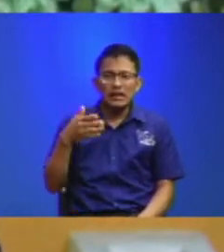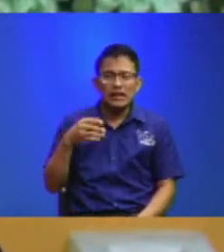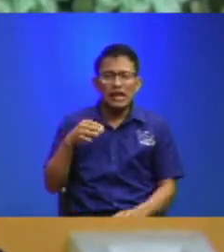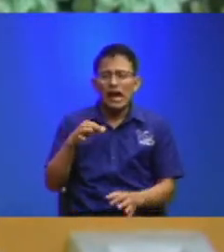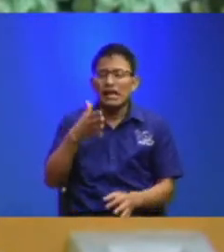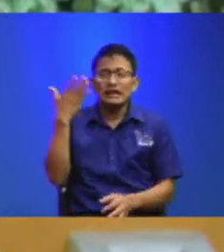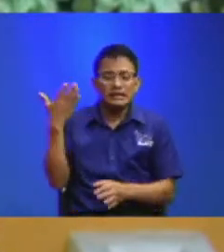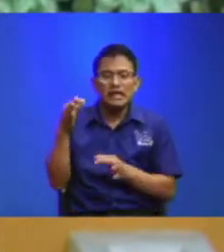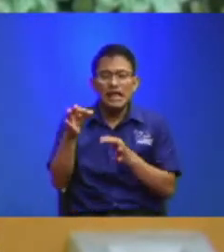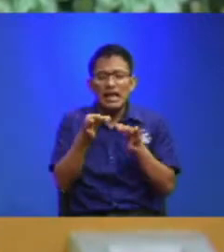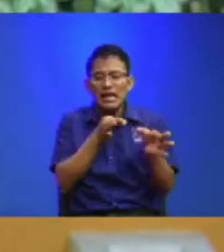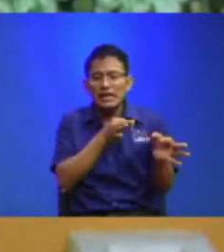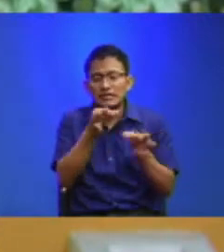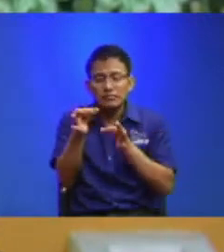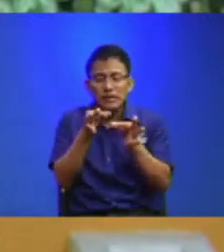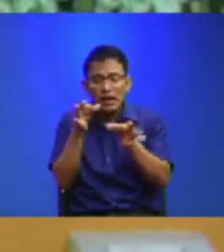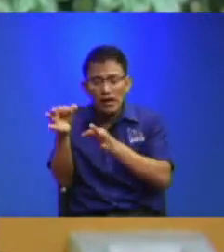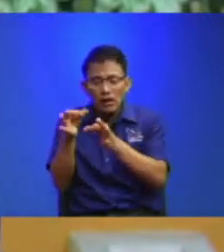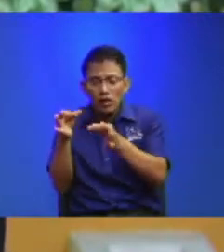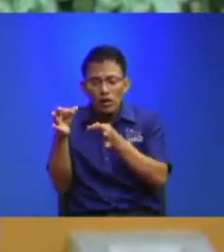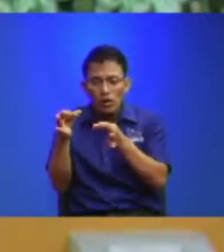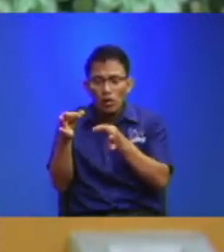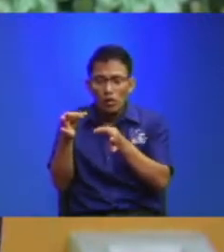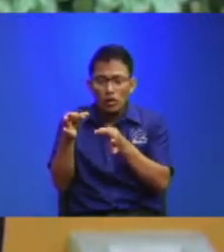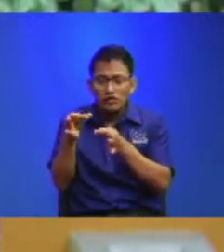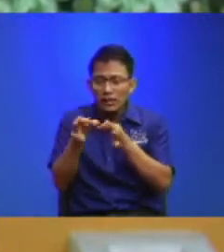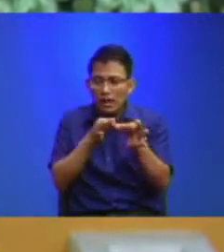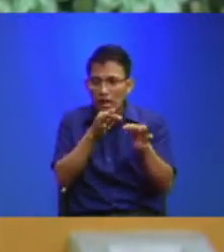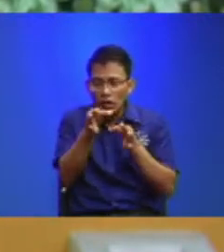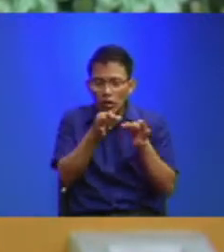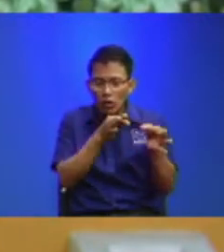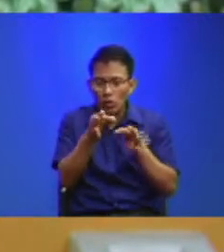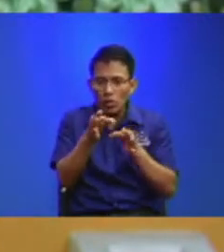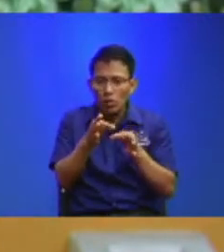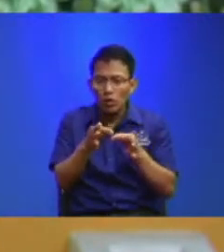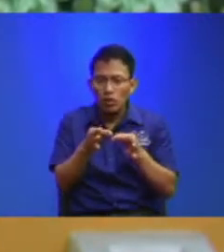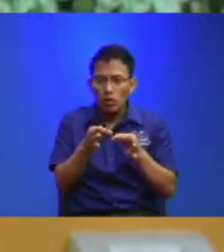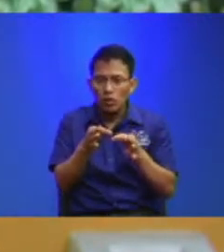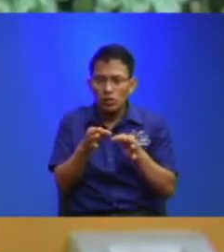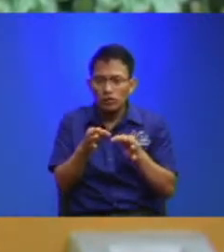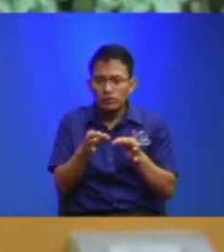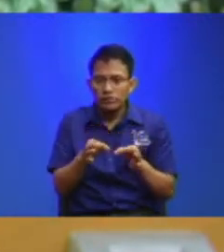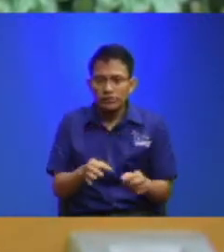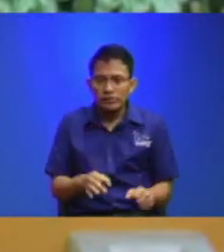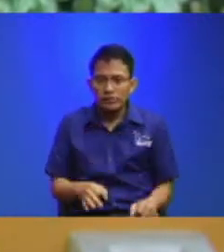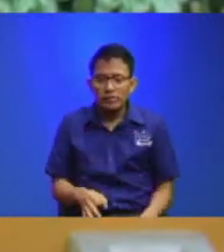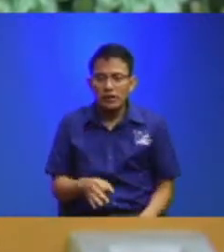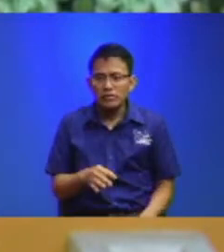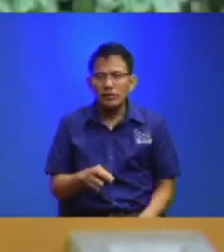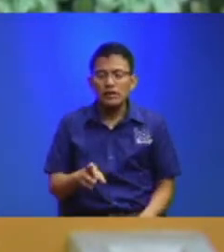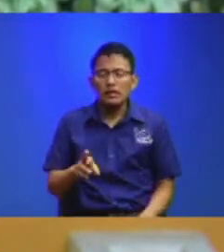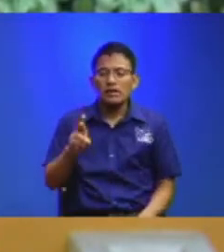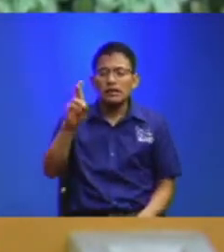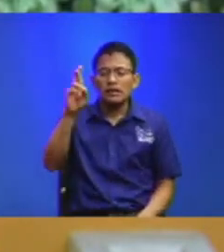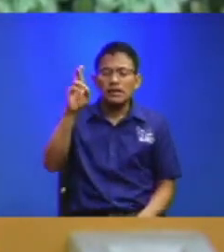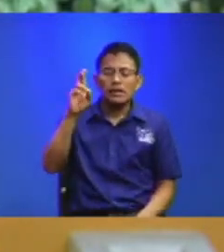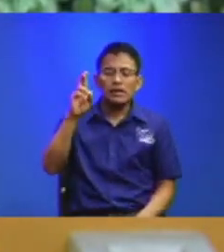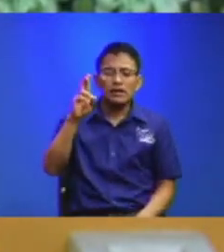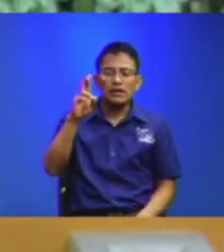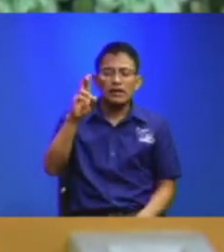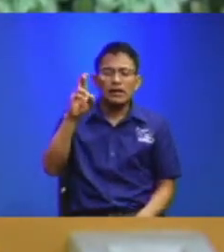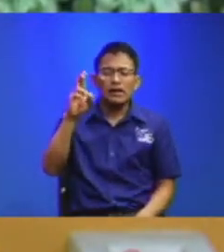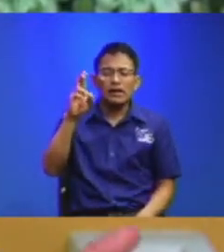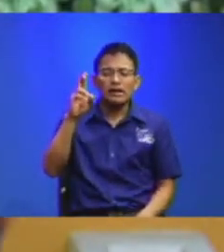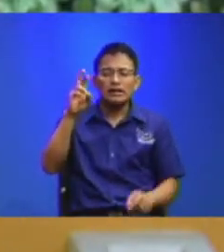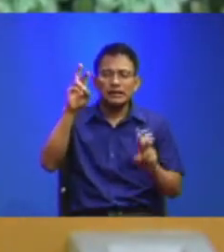he criticado ampliamente de que está hablando, es una tontería. Ahí lo tengo, eso fue antes en el siglo pasado lo di.